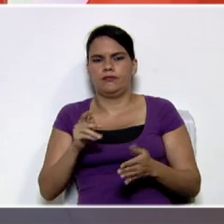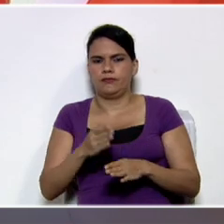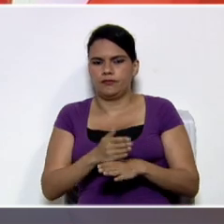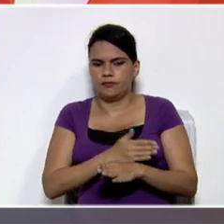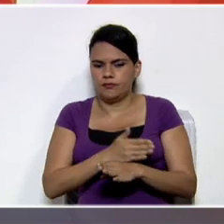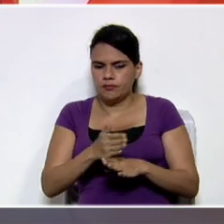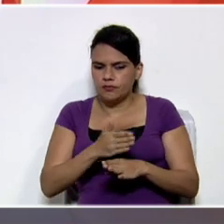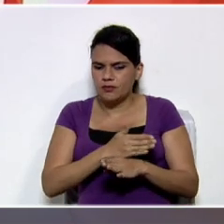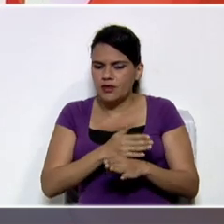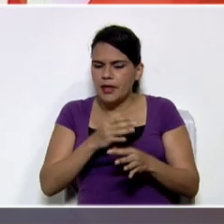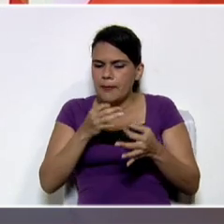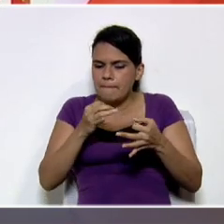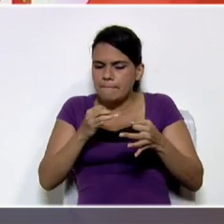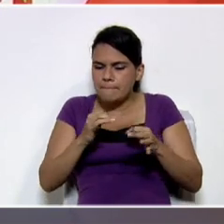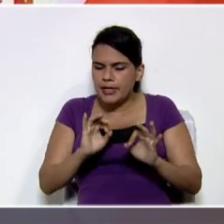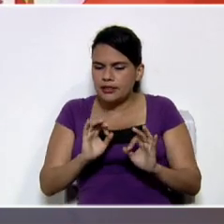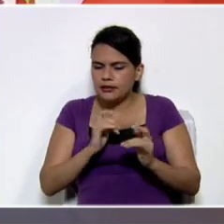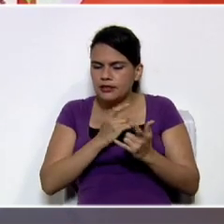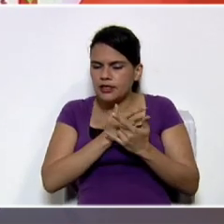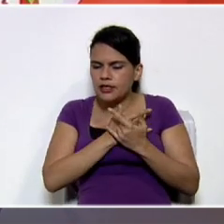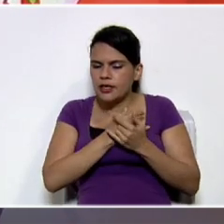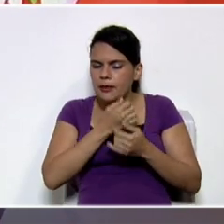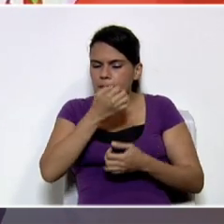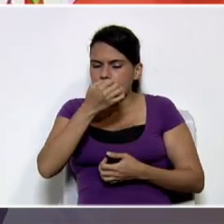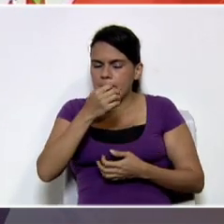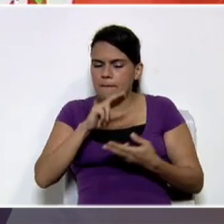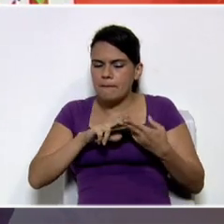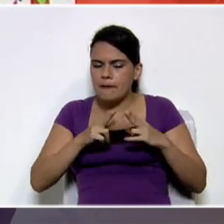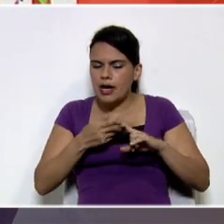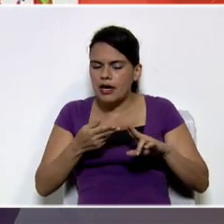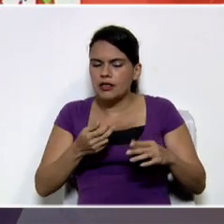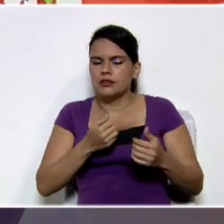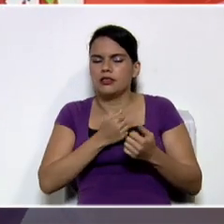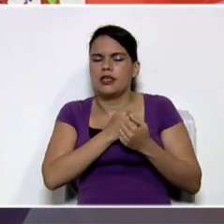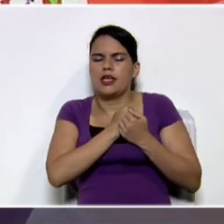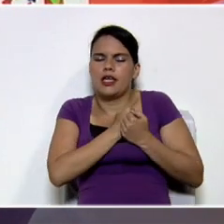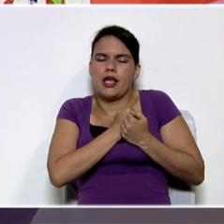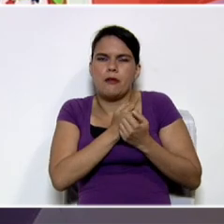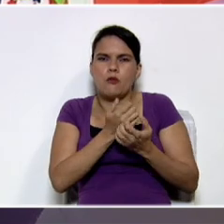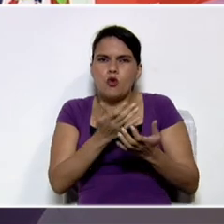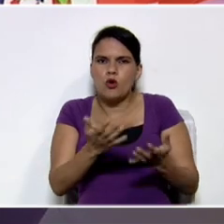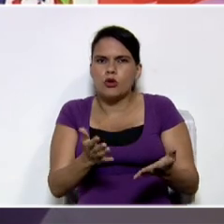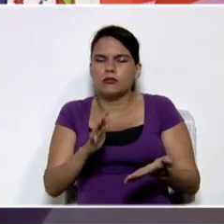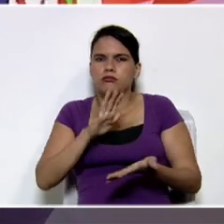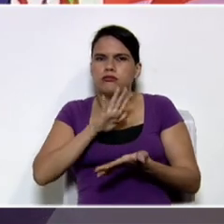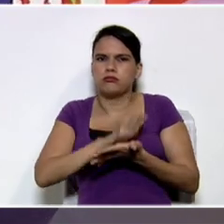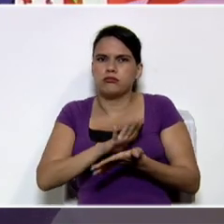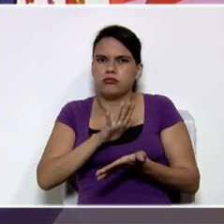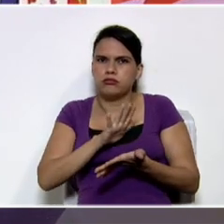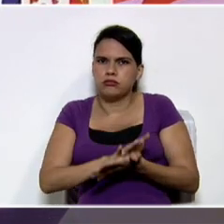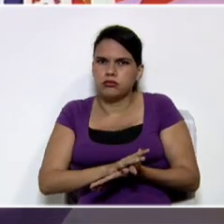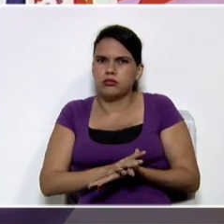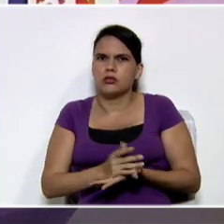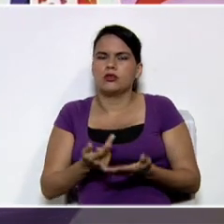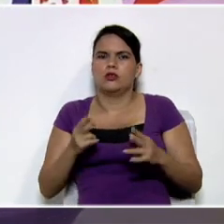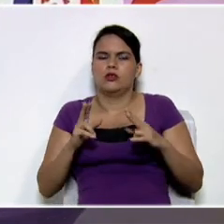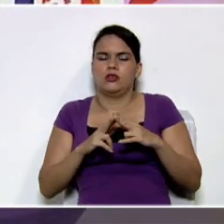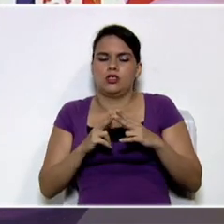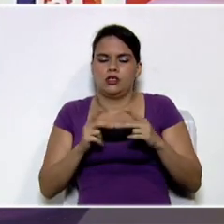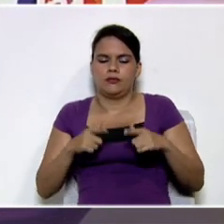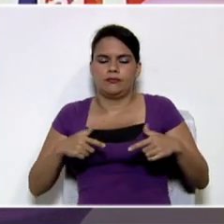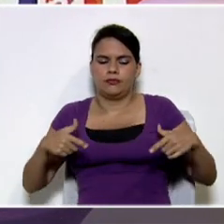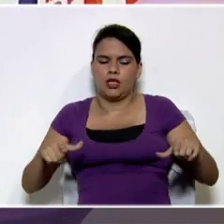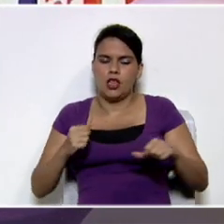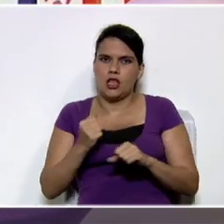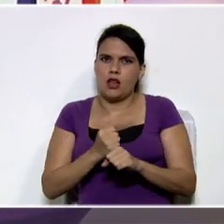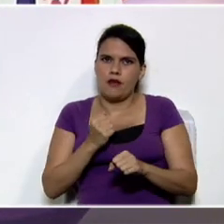paz, en amor, en armonía. Y vamos a reconocer desde esta tribuna, desde este espacio, el trabajo que